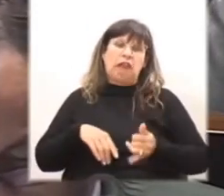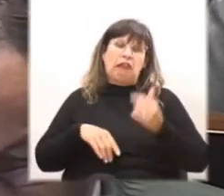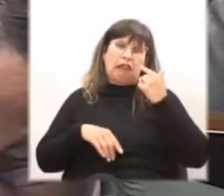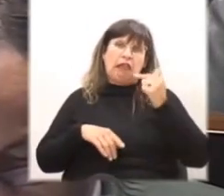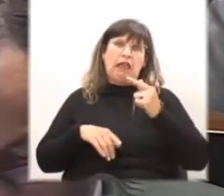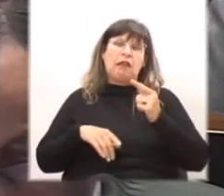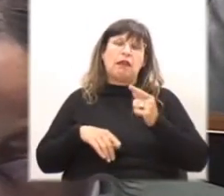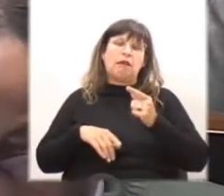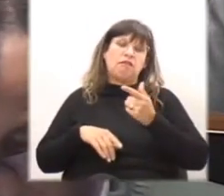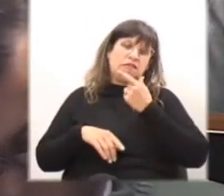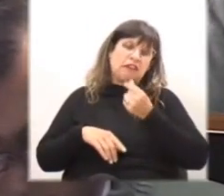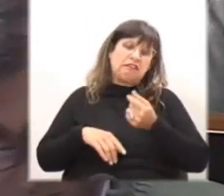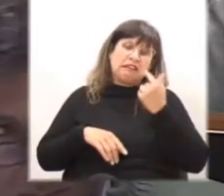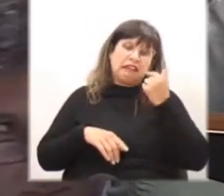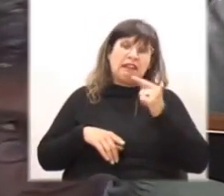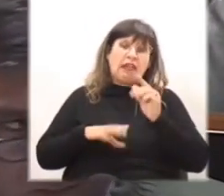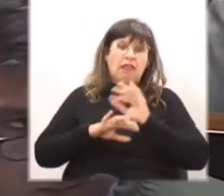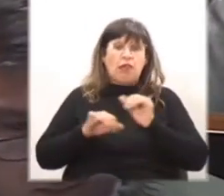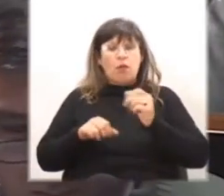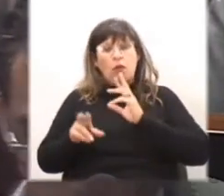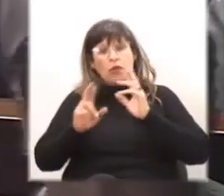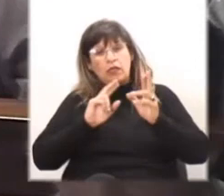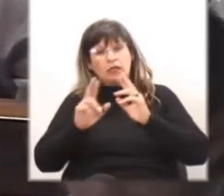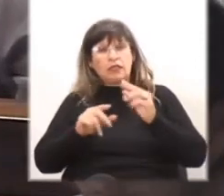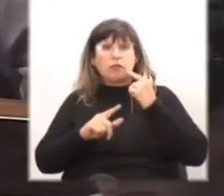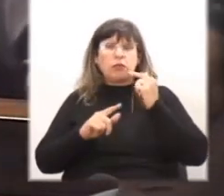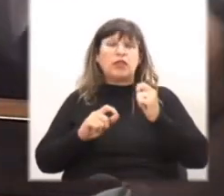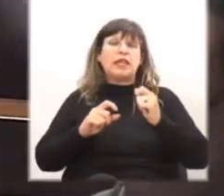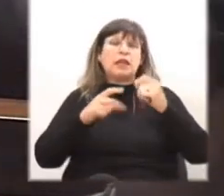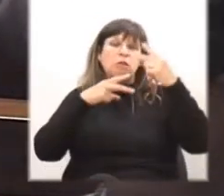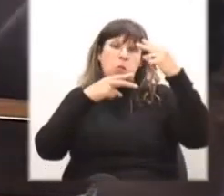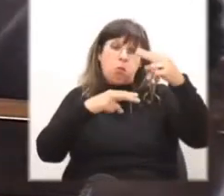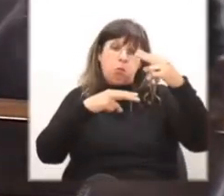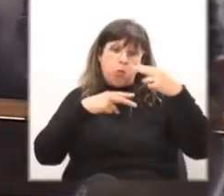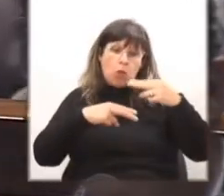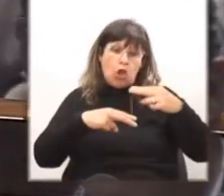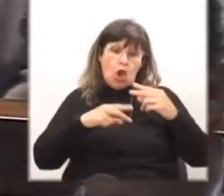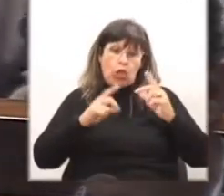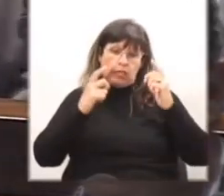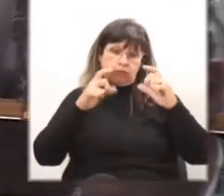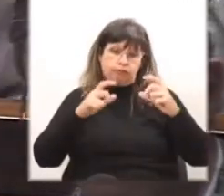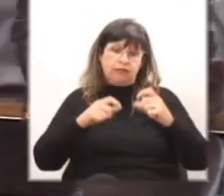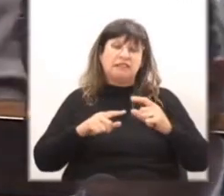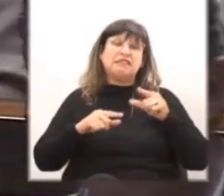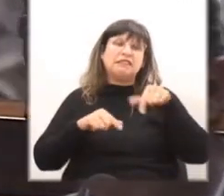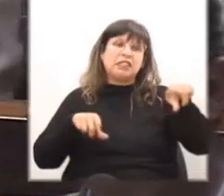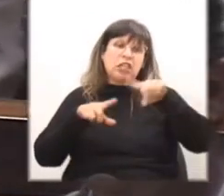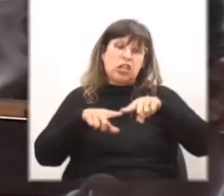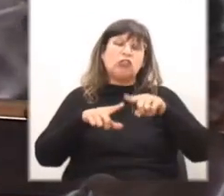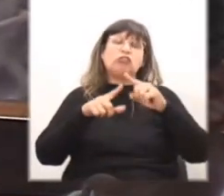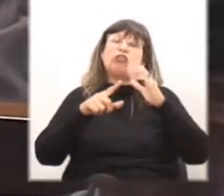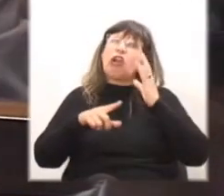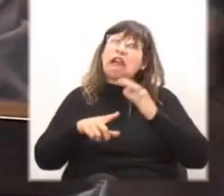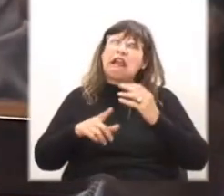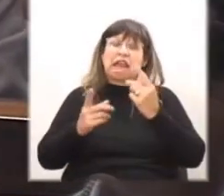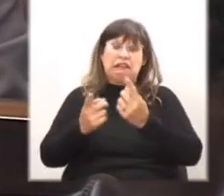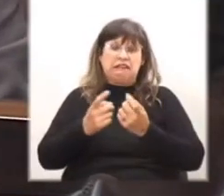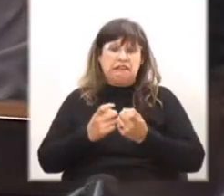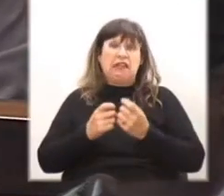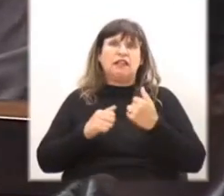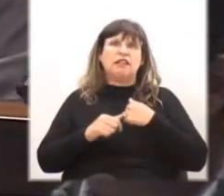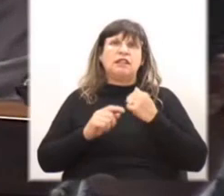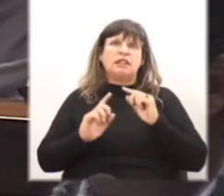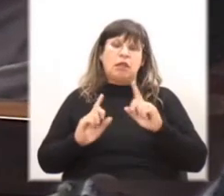la facilidad de poder responder medianamente en bloque, si así lo creen necesario. Y ese mensaje